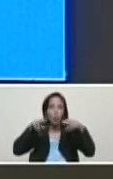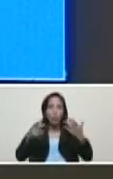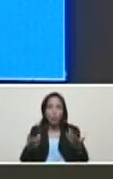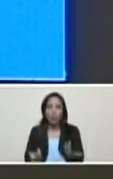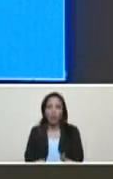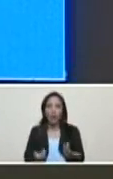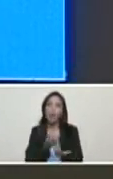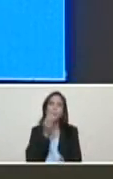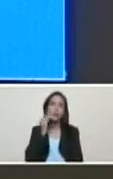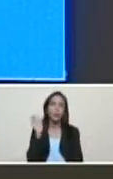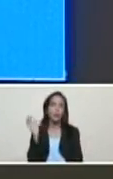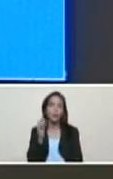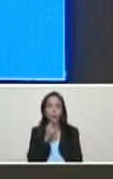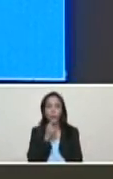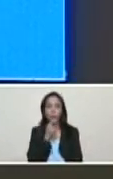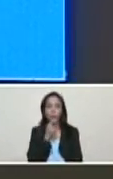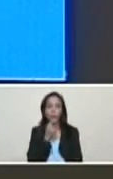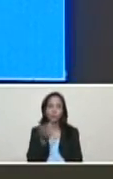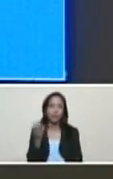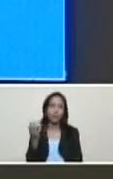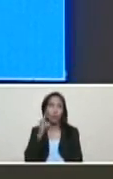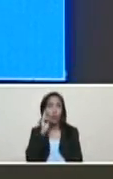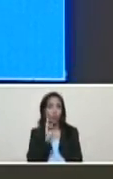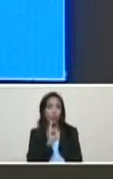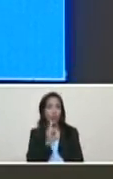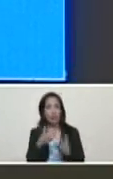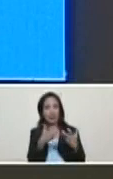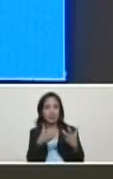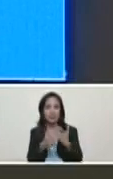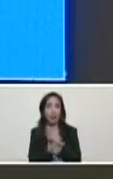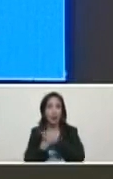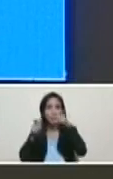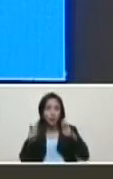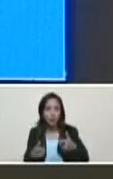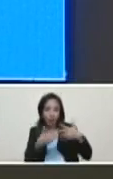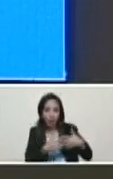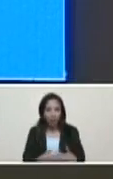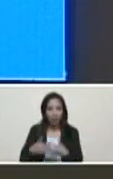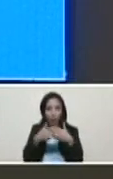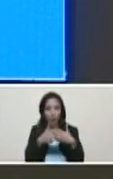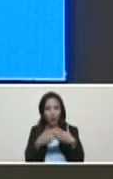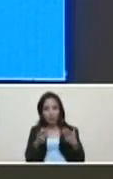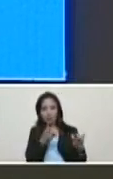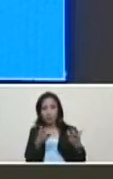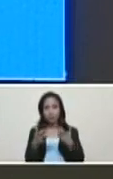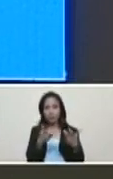que Bolívar enfrentó a un agente estadounidense